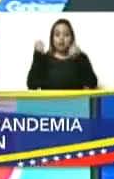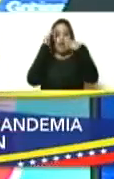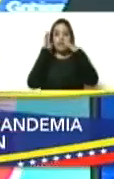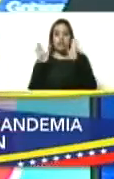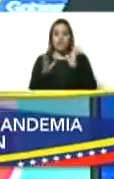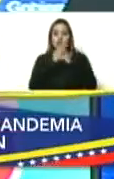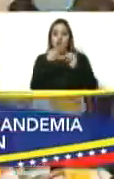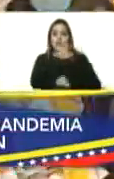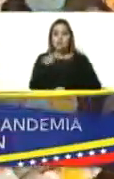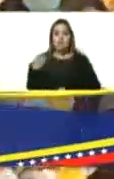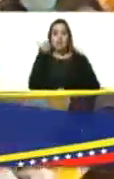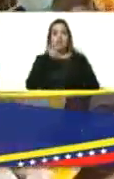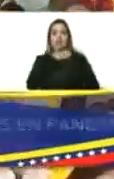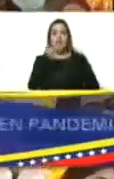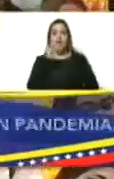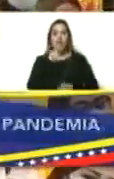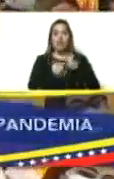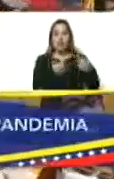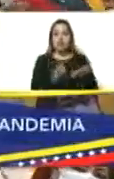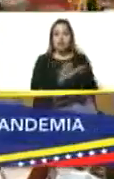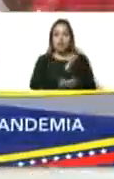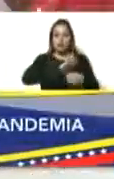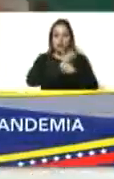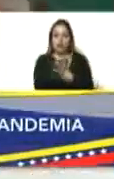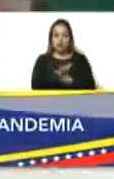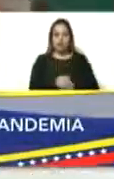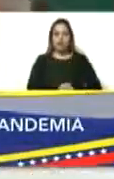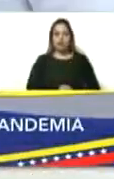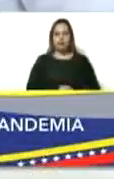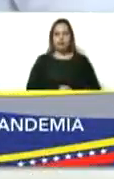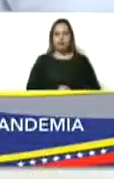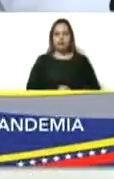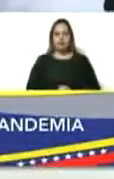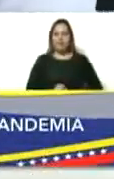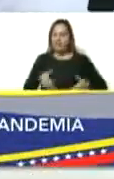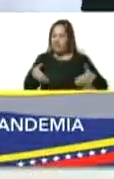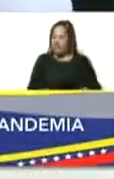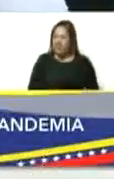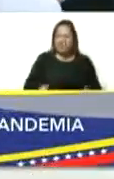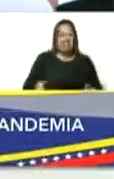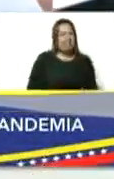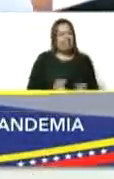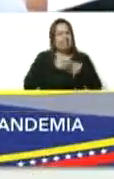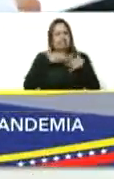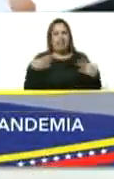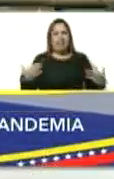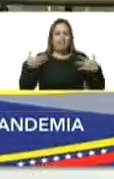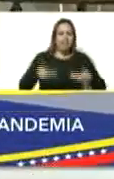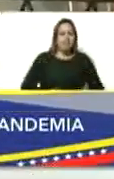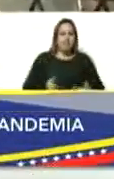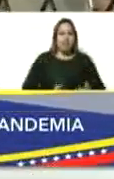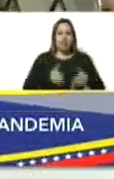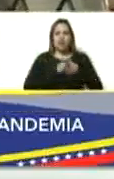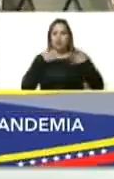los casos que se nos presentaron de coronavirus. ¡Pariendo! ¡Pariendo, muchachos!